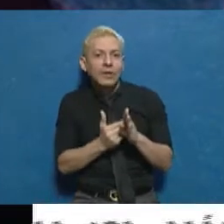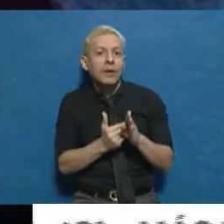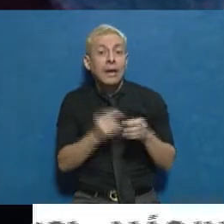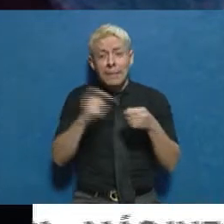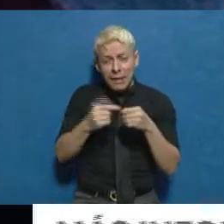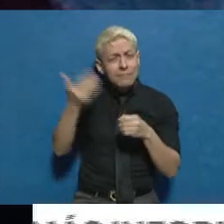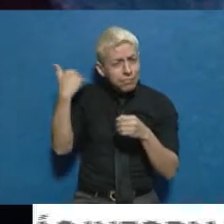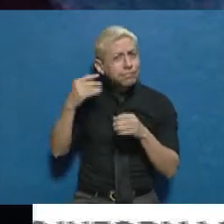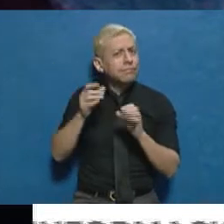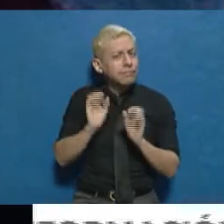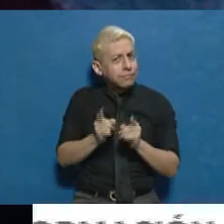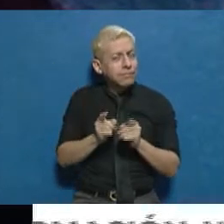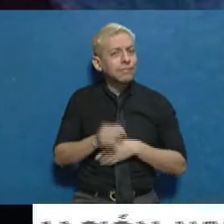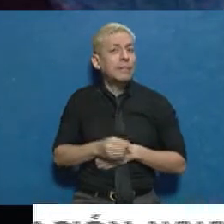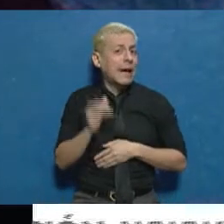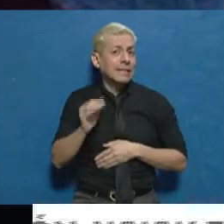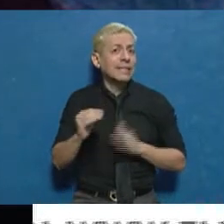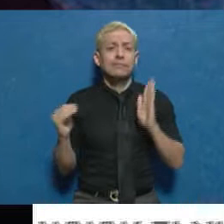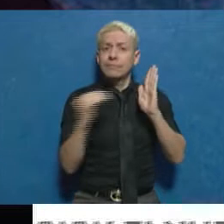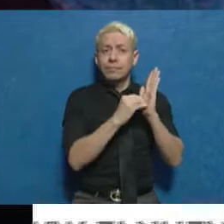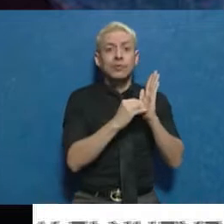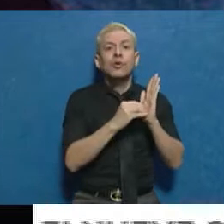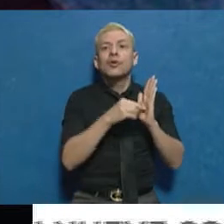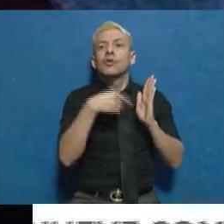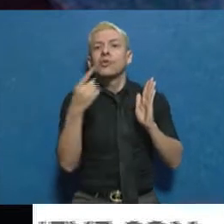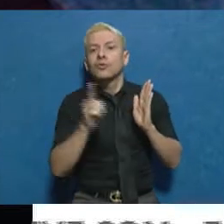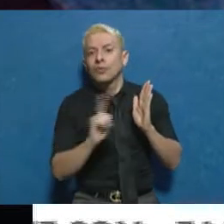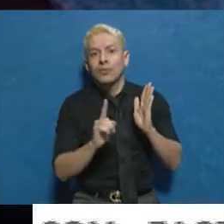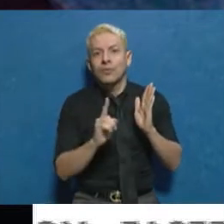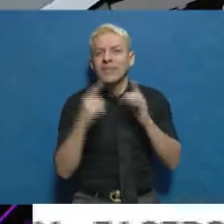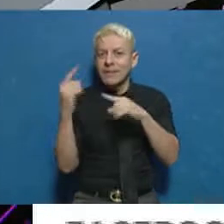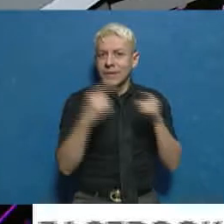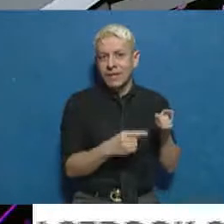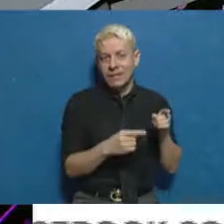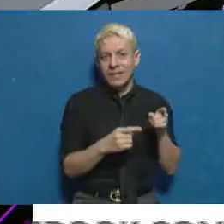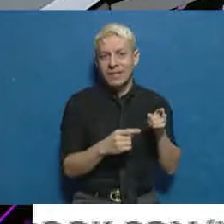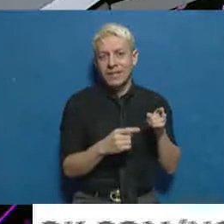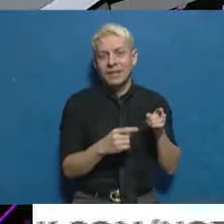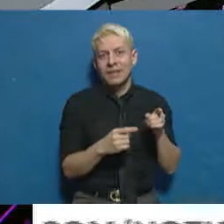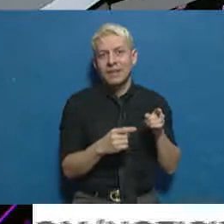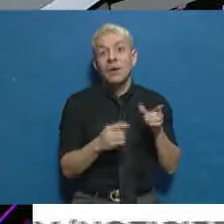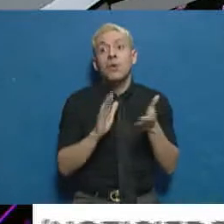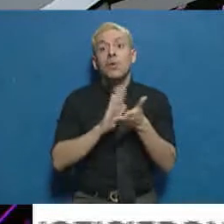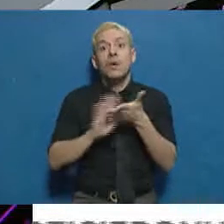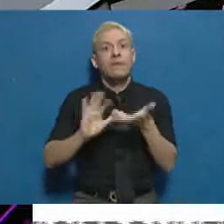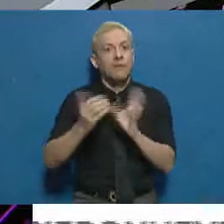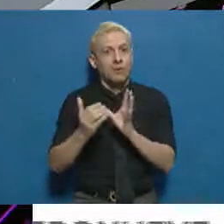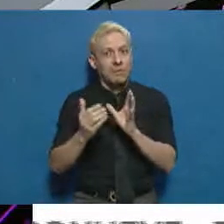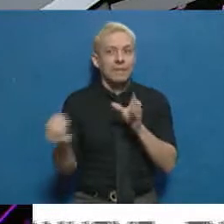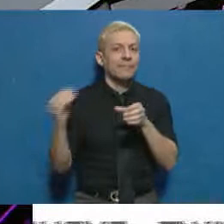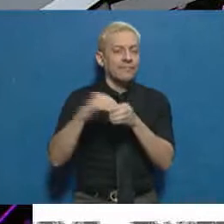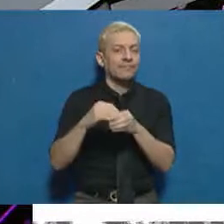cuadro tarifario claro. Establecido de esa manera. Los demás no lo vamos a tener del mismo modo, sino que vamos a estar encuadrados en este nuevo esquema que